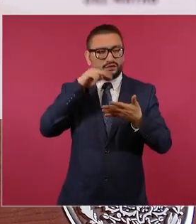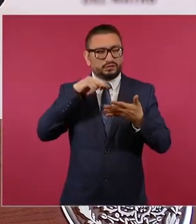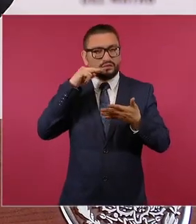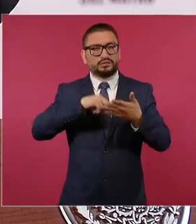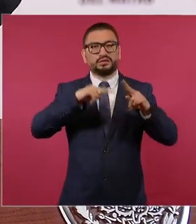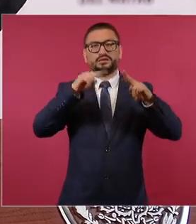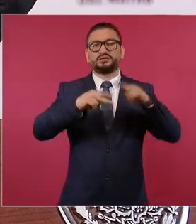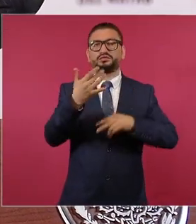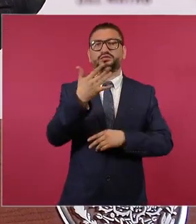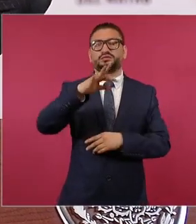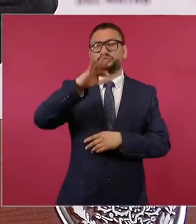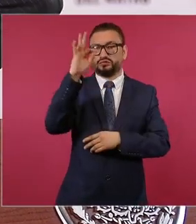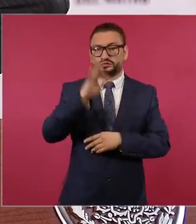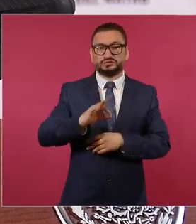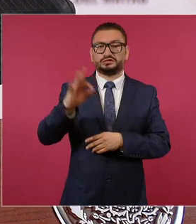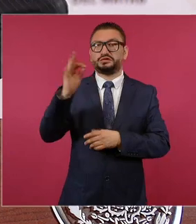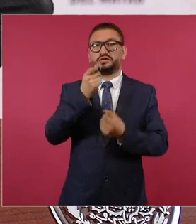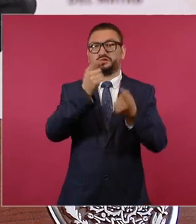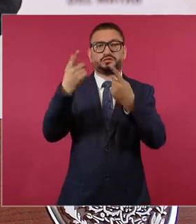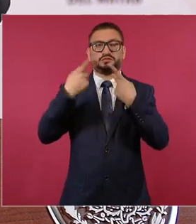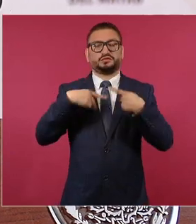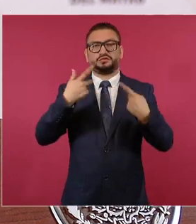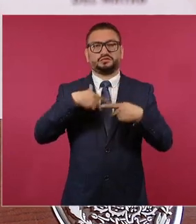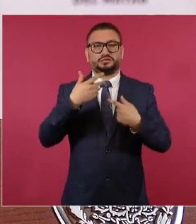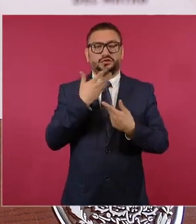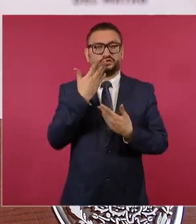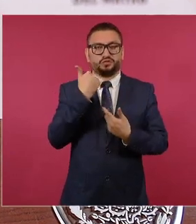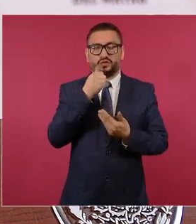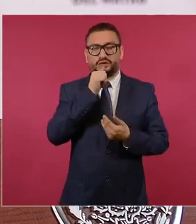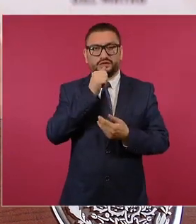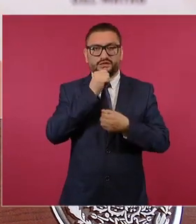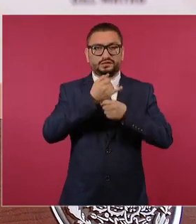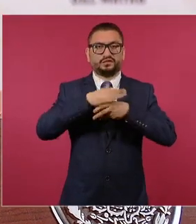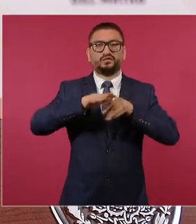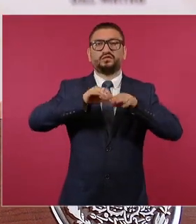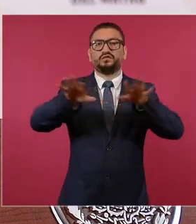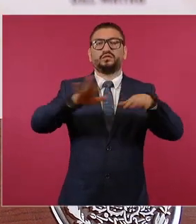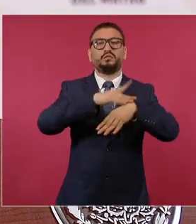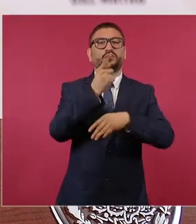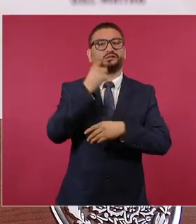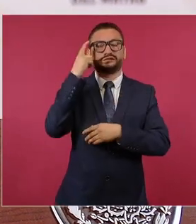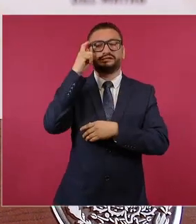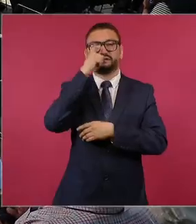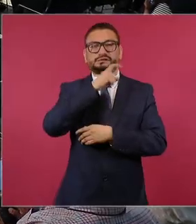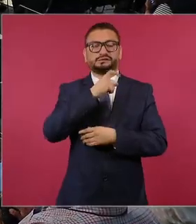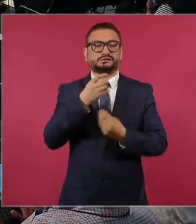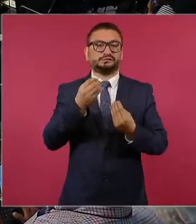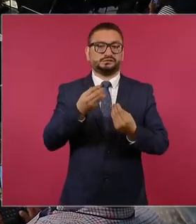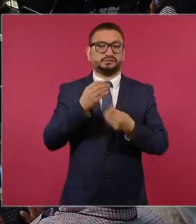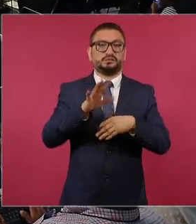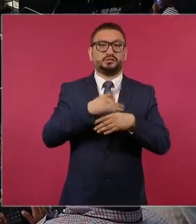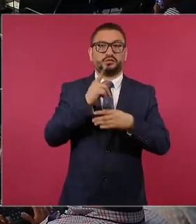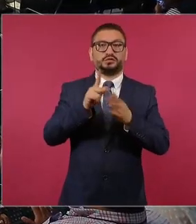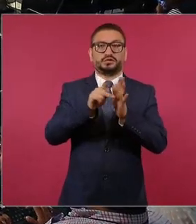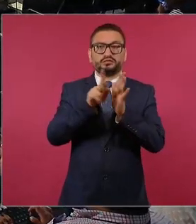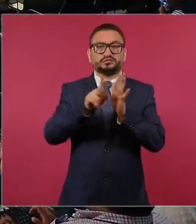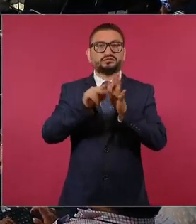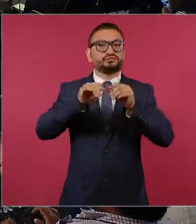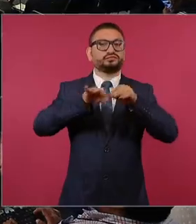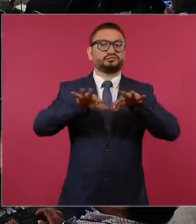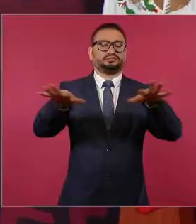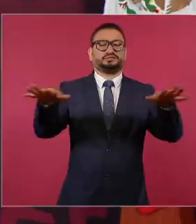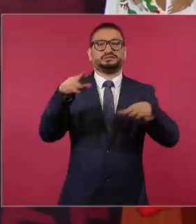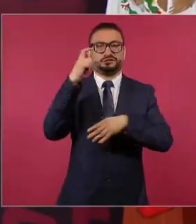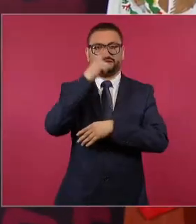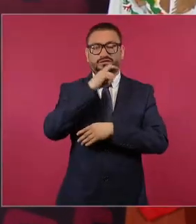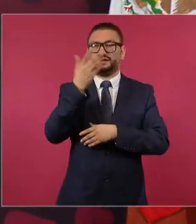el 50% no sabe enterar, porque es muy difícil la comunicación. En una